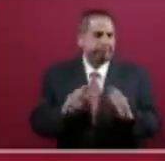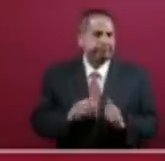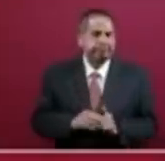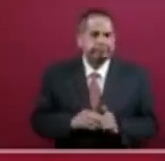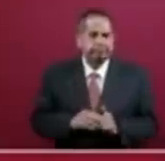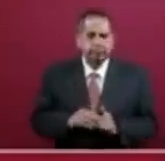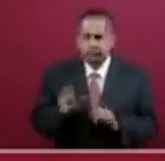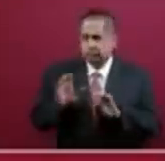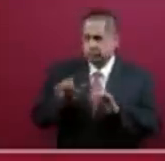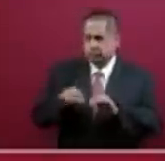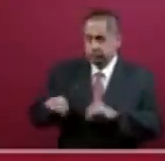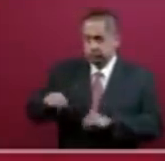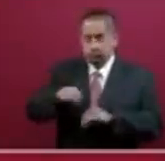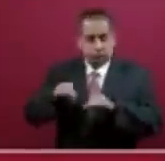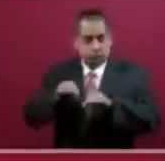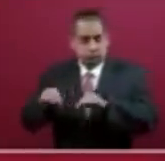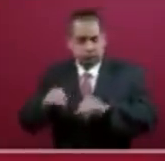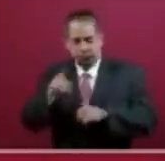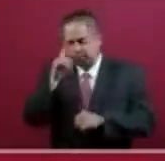entre los trabajadores